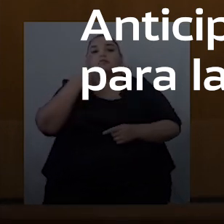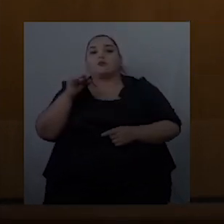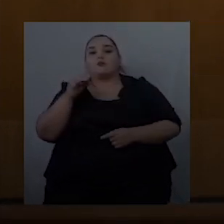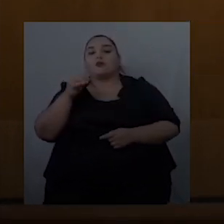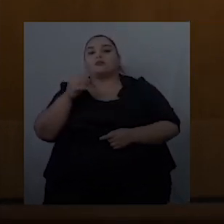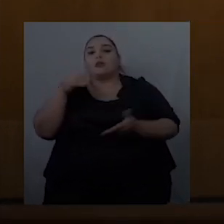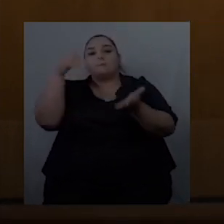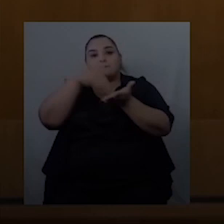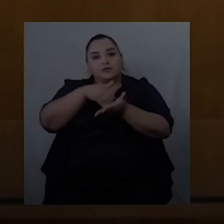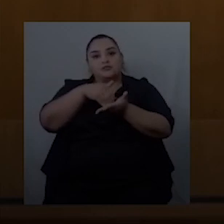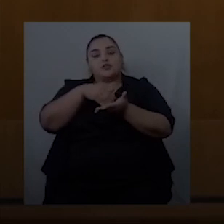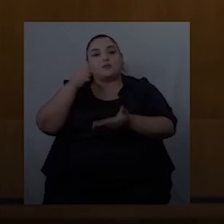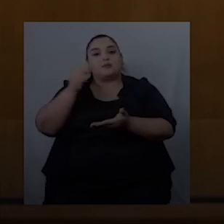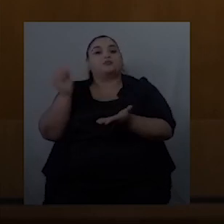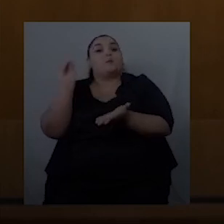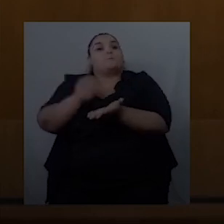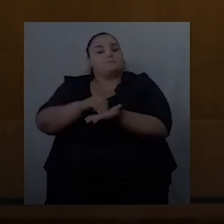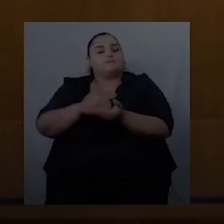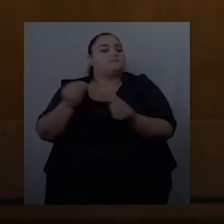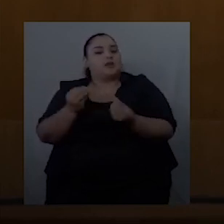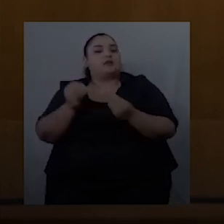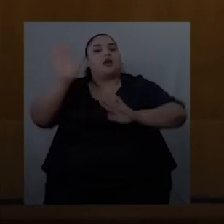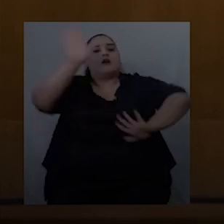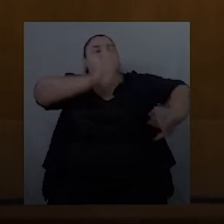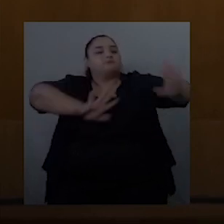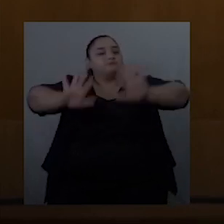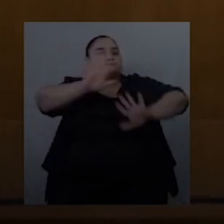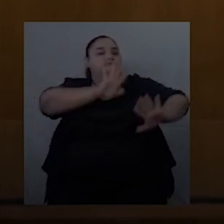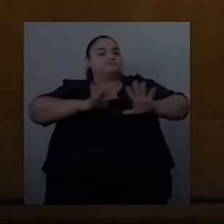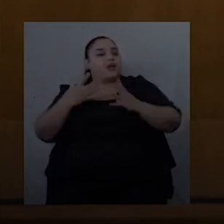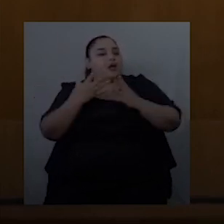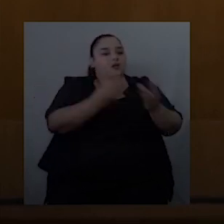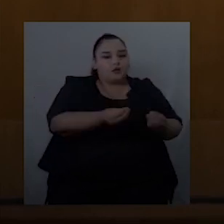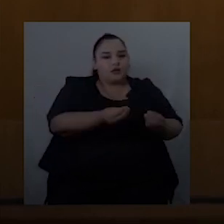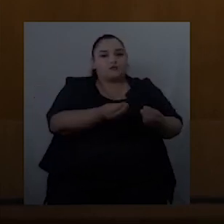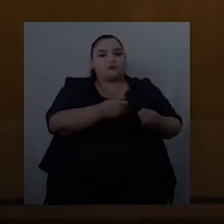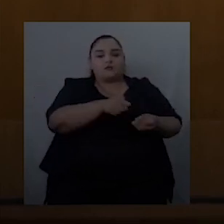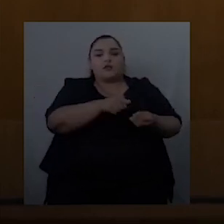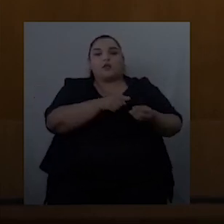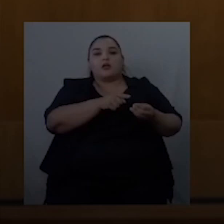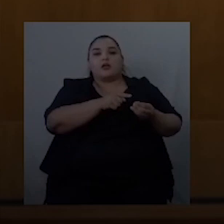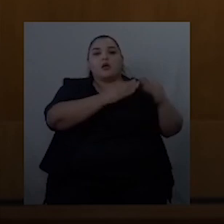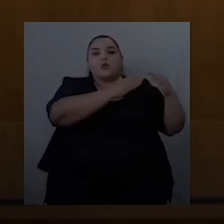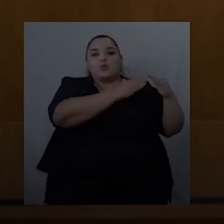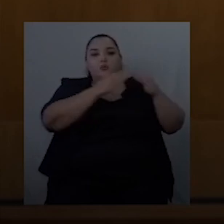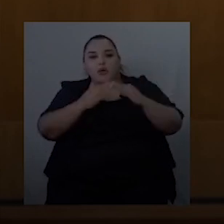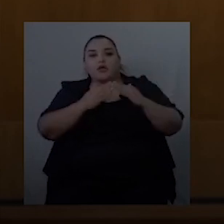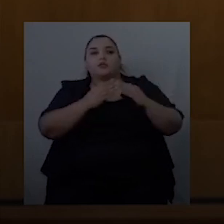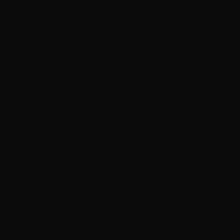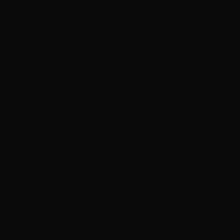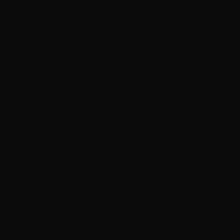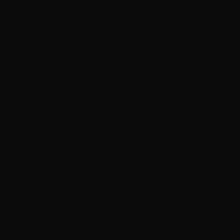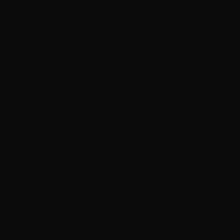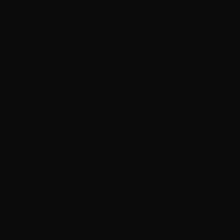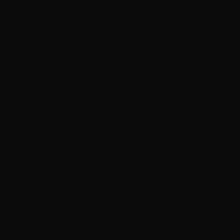adicionales para ayudar a urbanizar en el mientras tanto barrios obreros que están necesitando